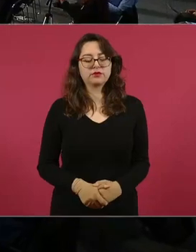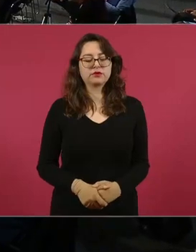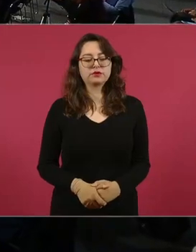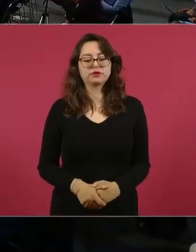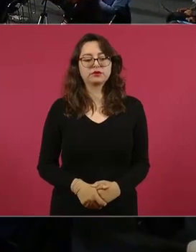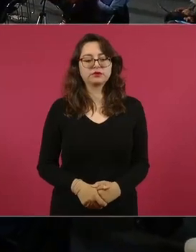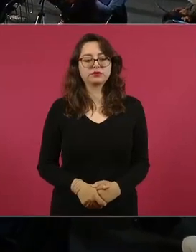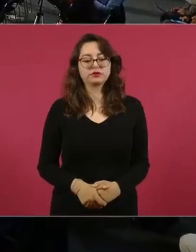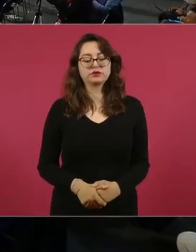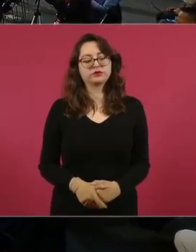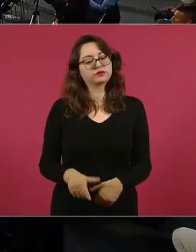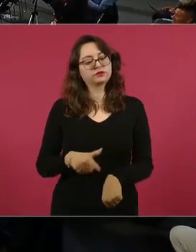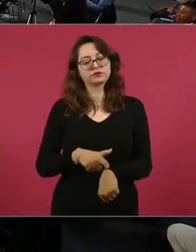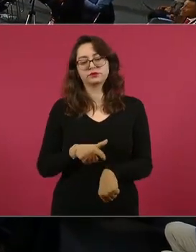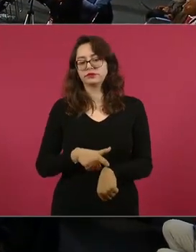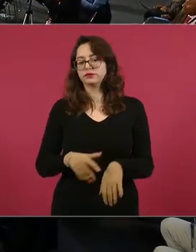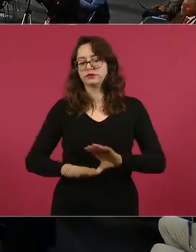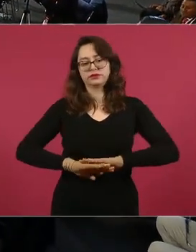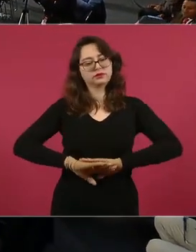Bueno, ya,